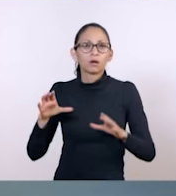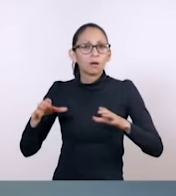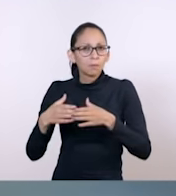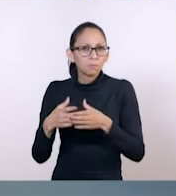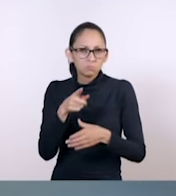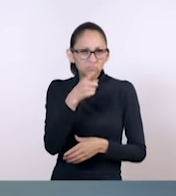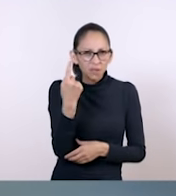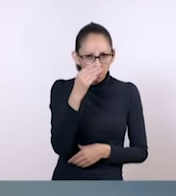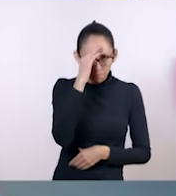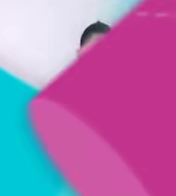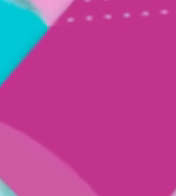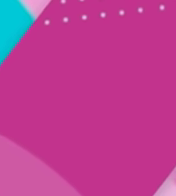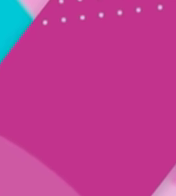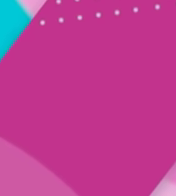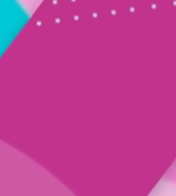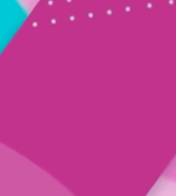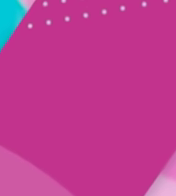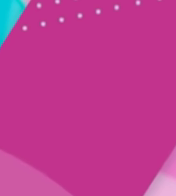¿Qué piensan?